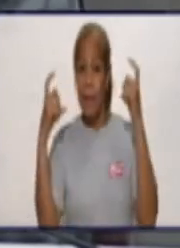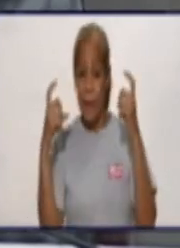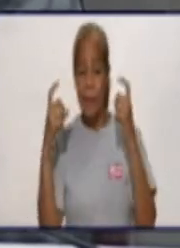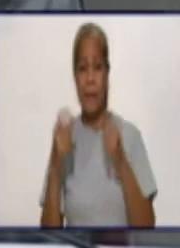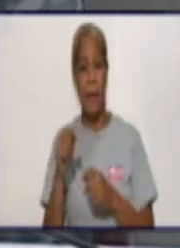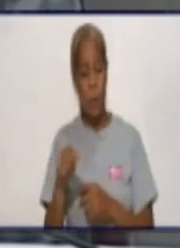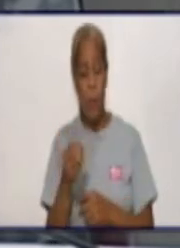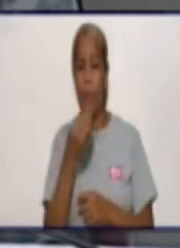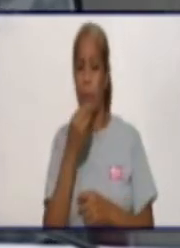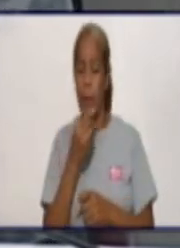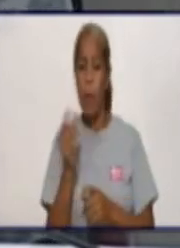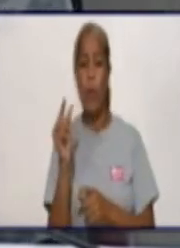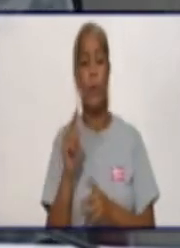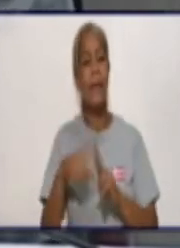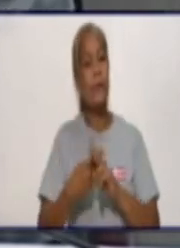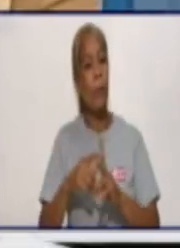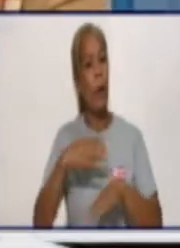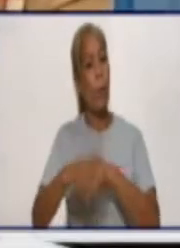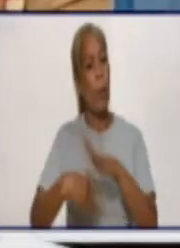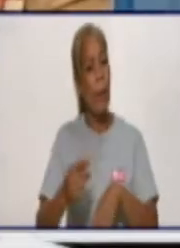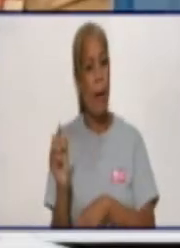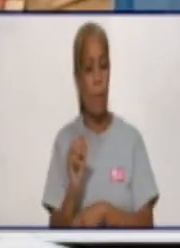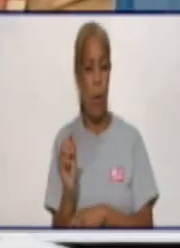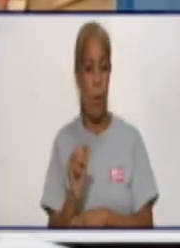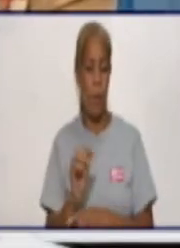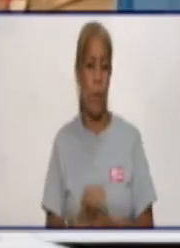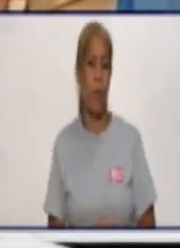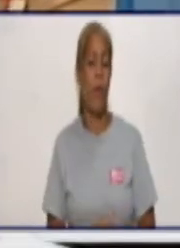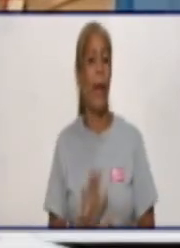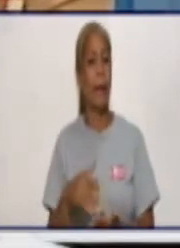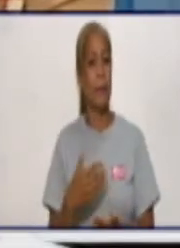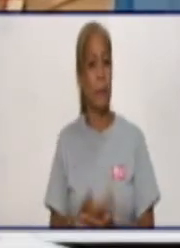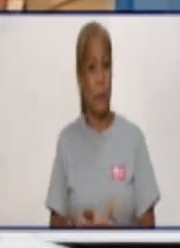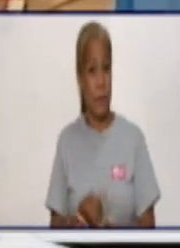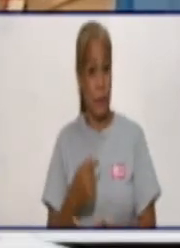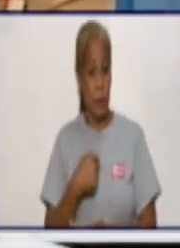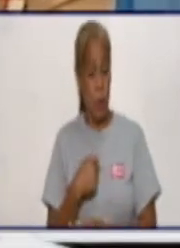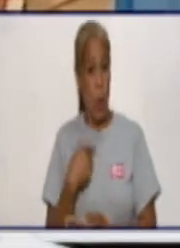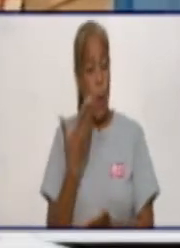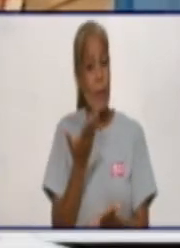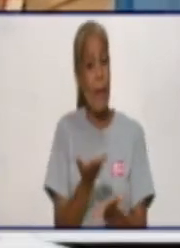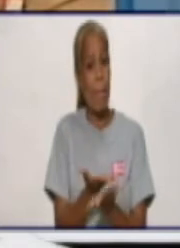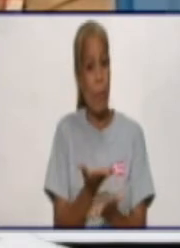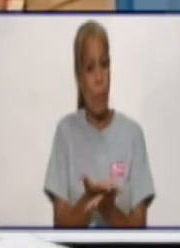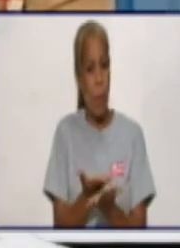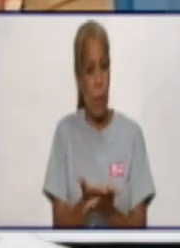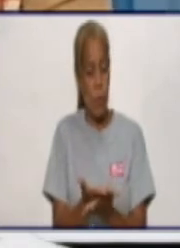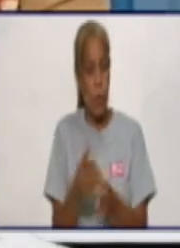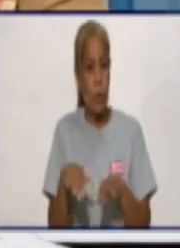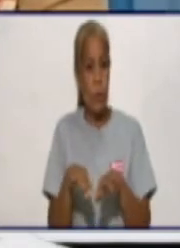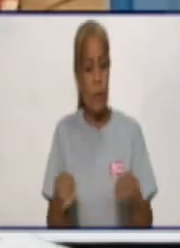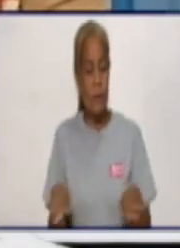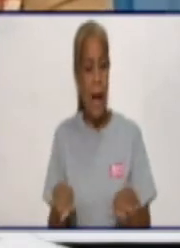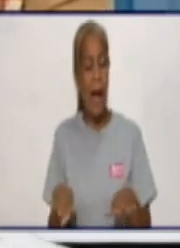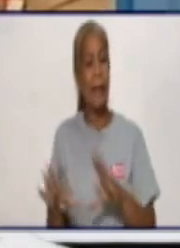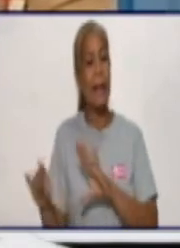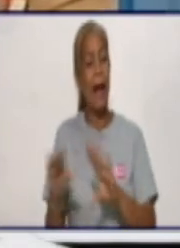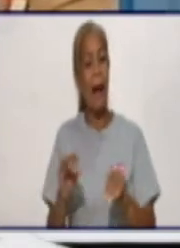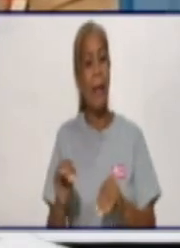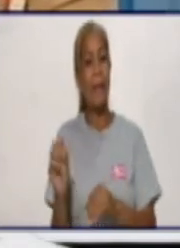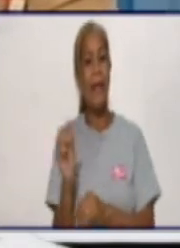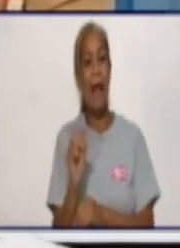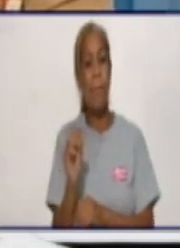hasta el gobernador en virtud del tiempo yo le propongo ya que habla de las medianas y pequeñas empresas